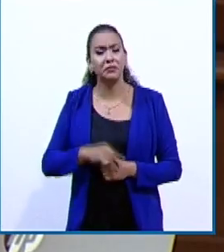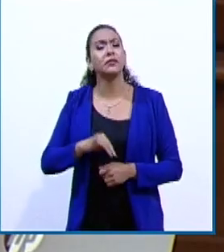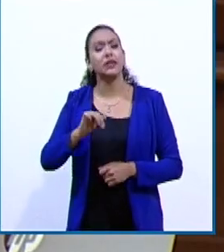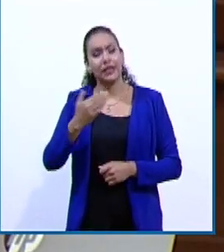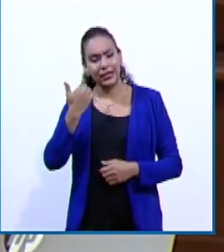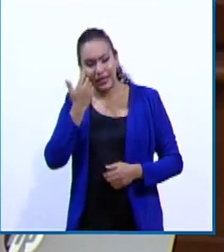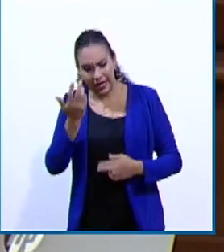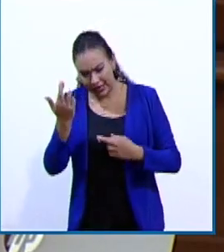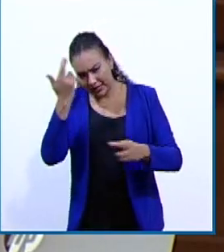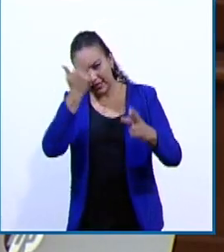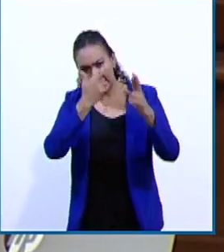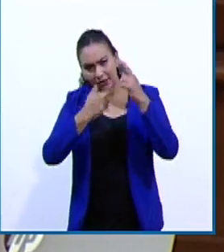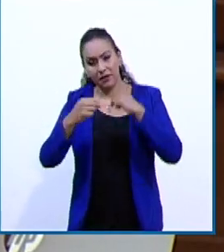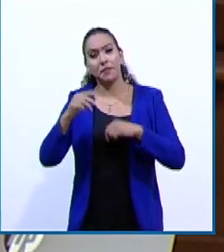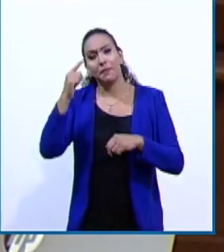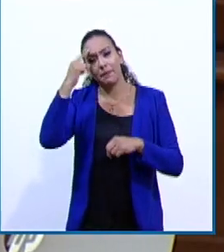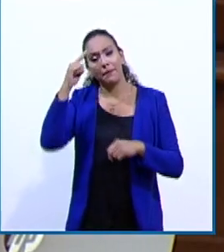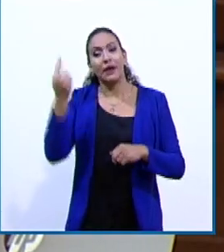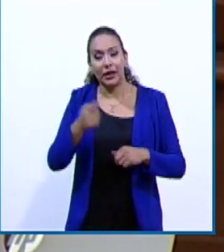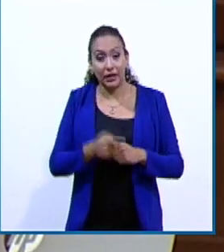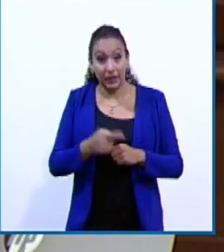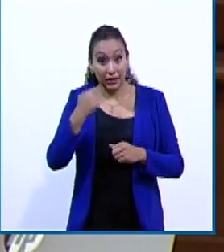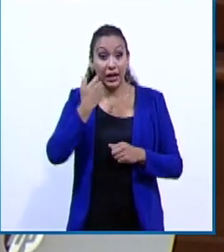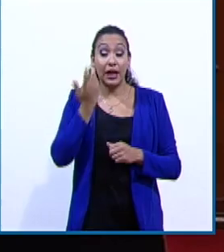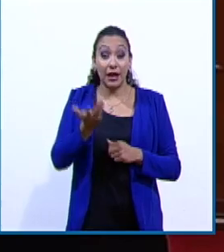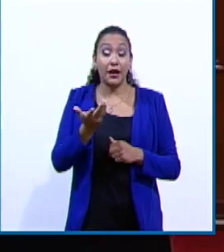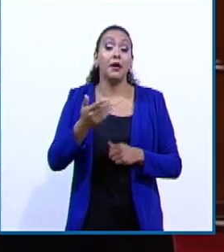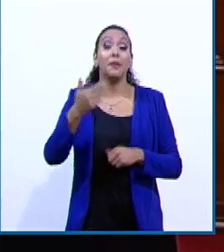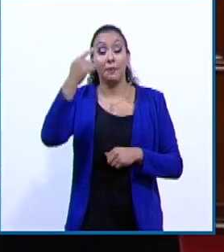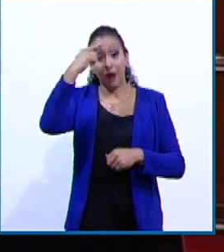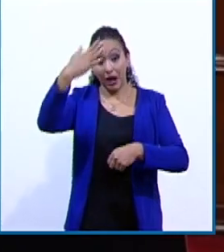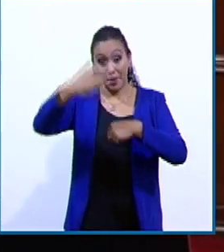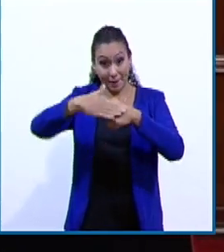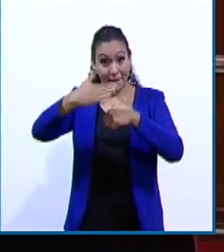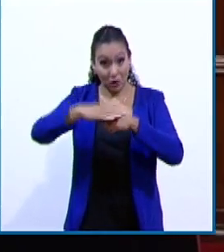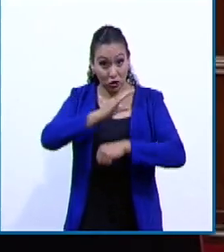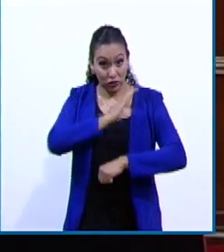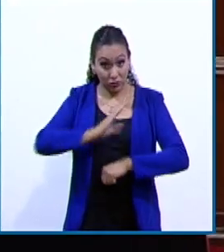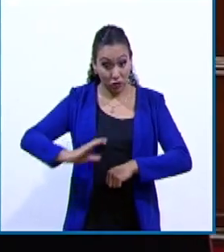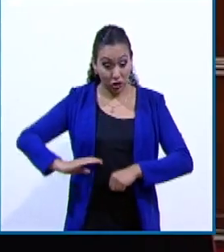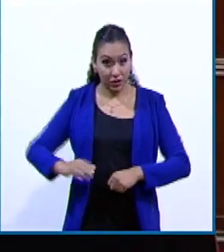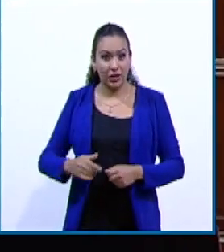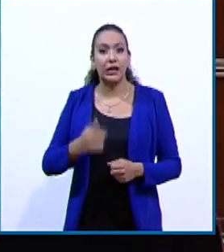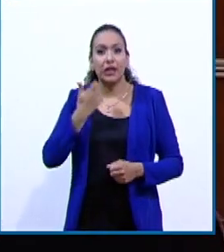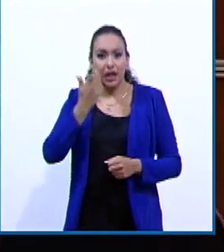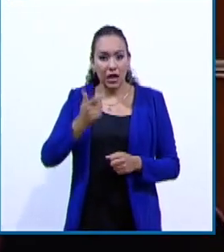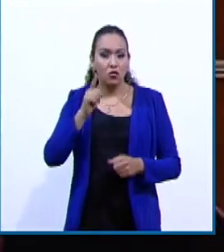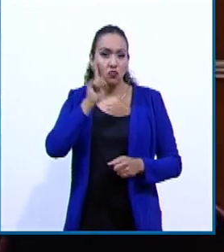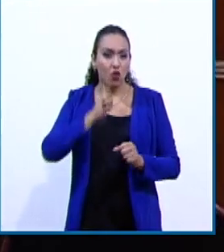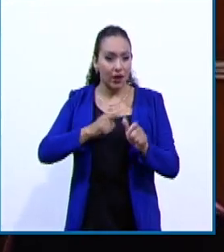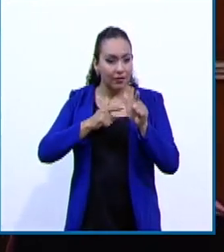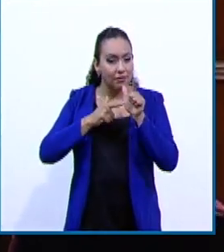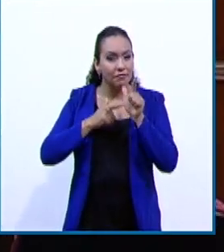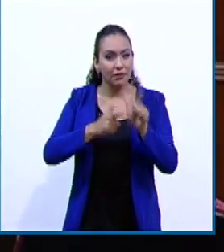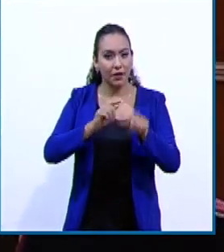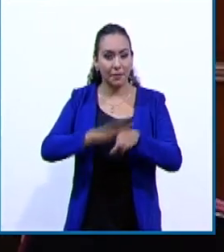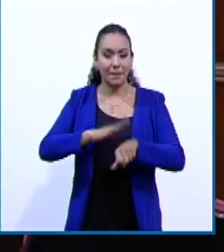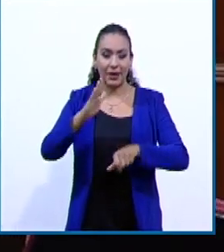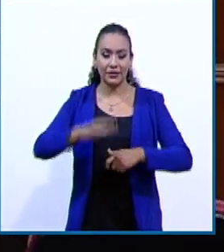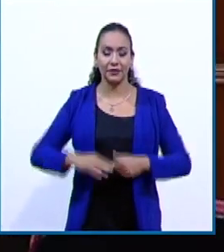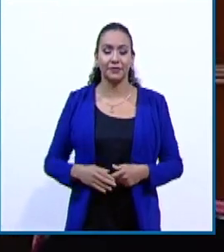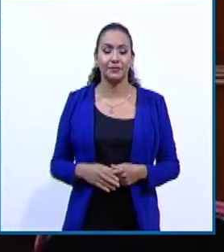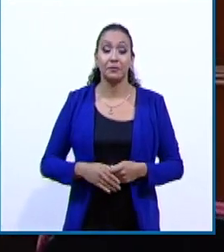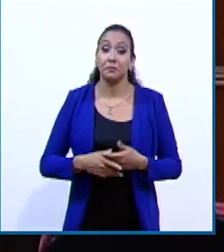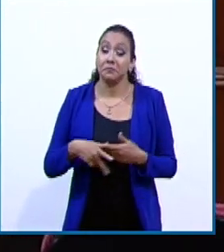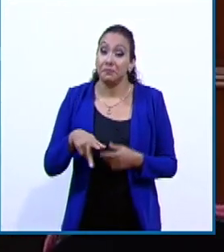establecer sugerencias para buscar que en el periodo siguiente se establecieran mecanismos para garantizar que una mujer pudiera acceder al cargo.